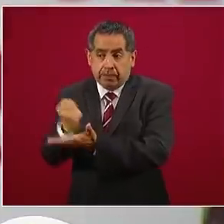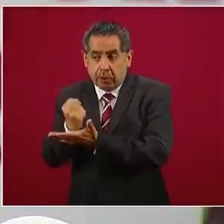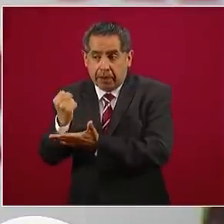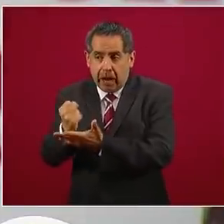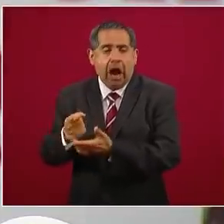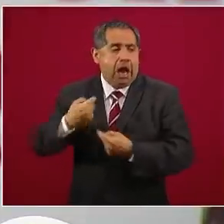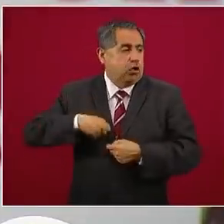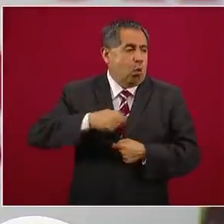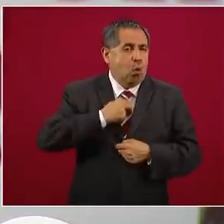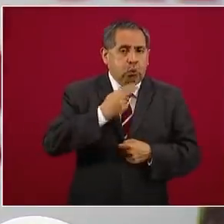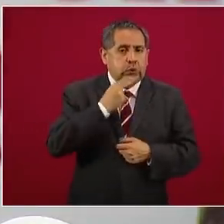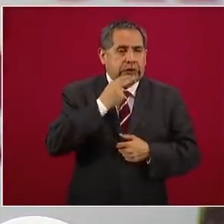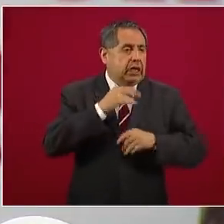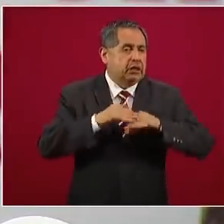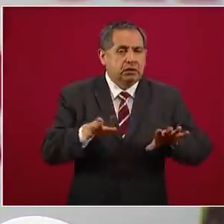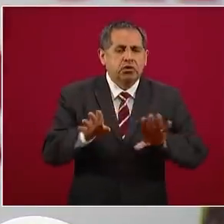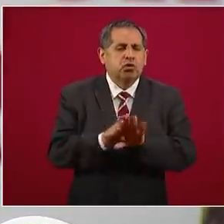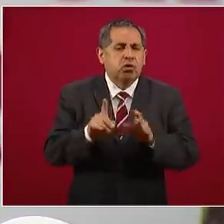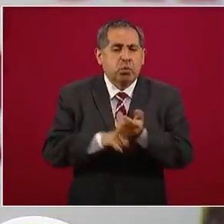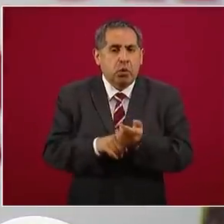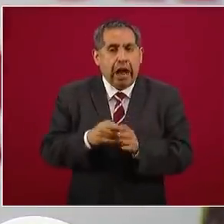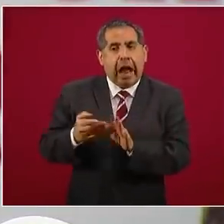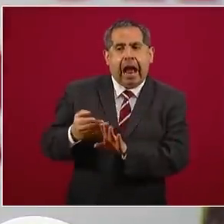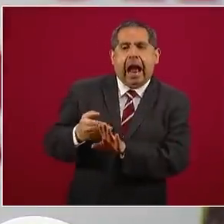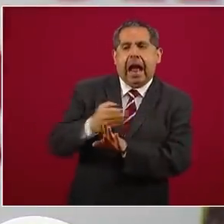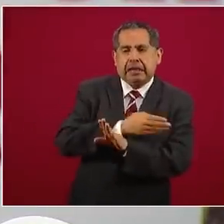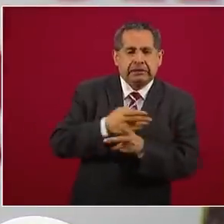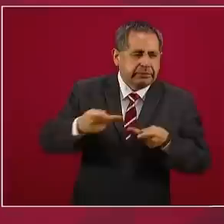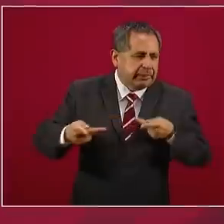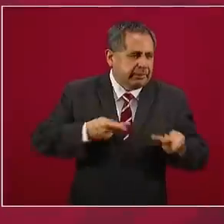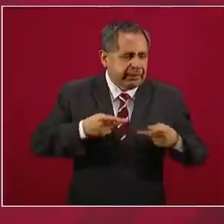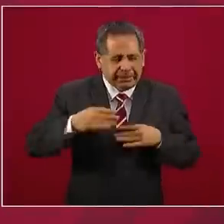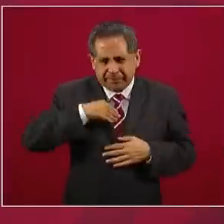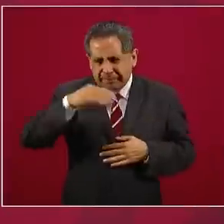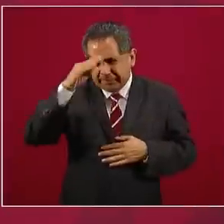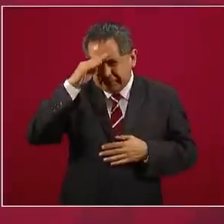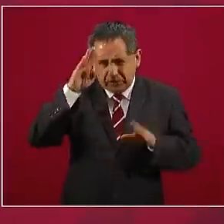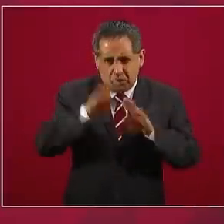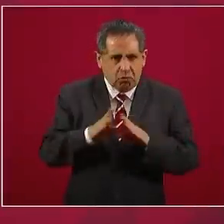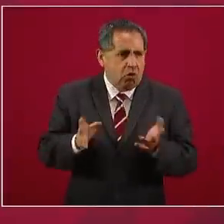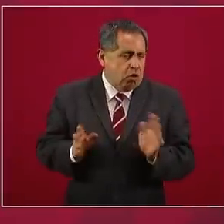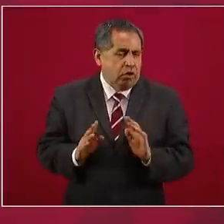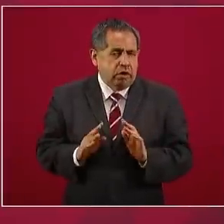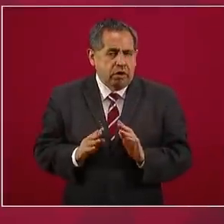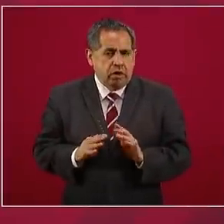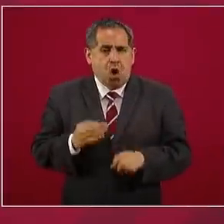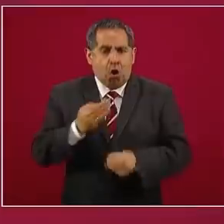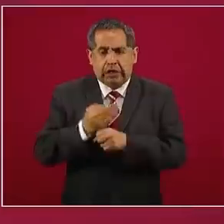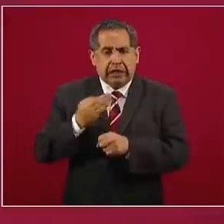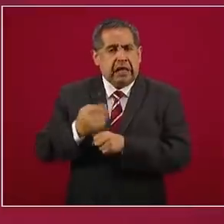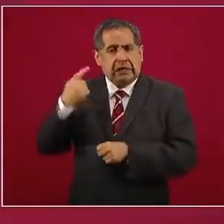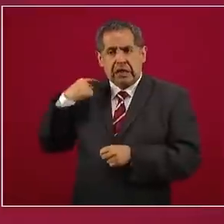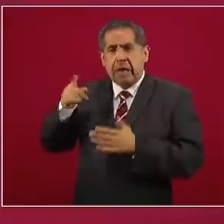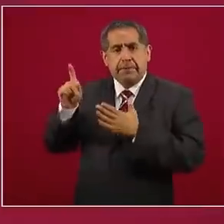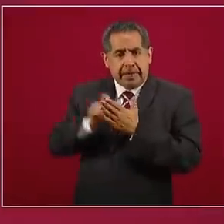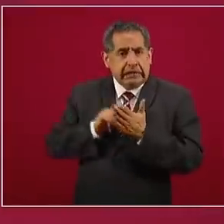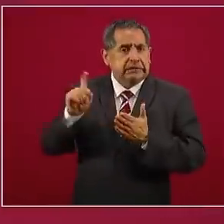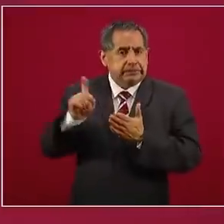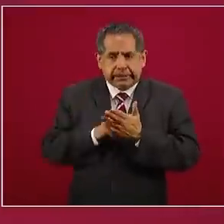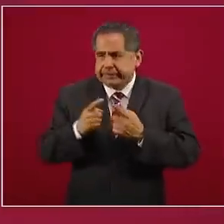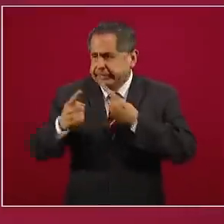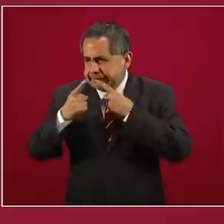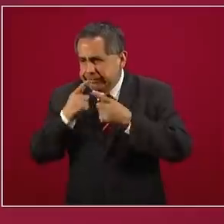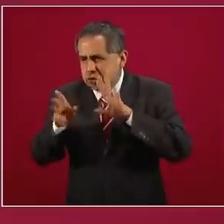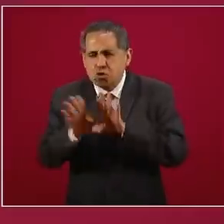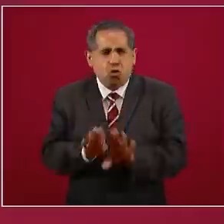el posible uso se empiezan a planear con antelación. Llevamos también meses en conversaciones